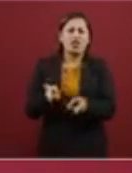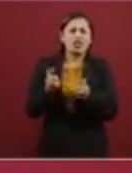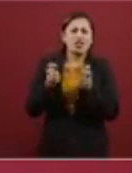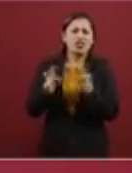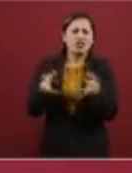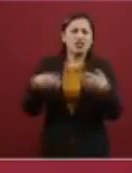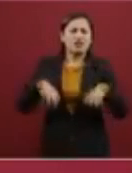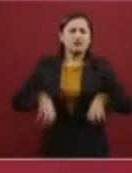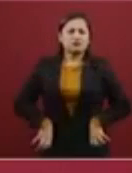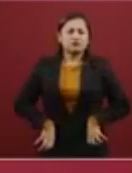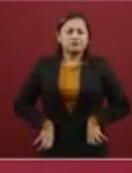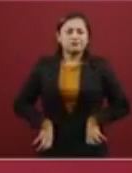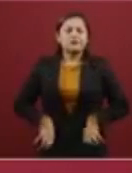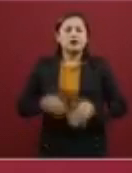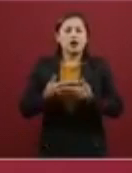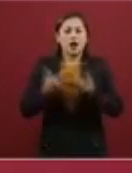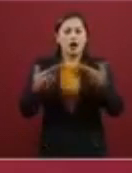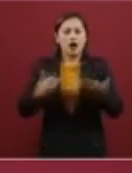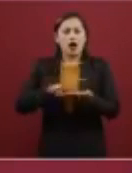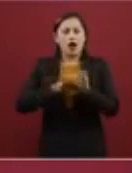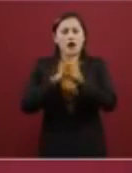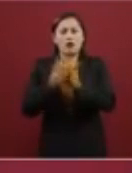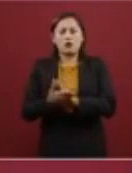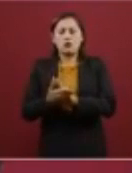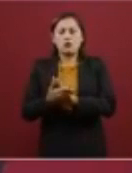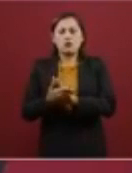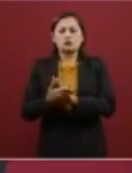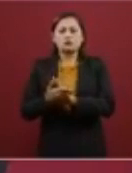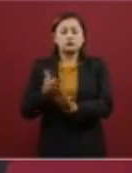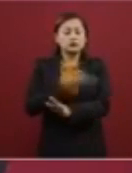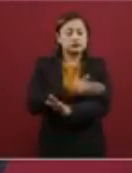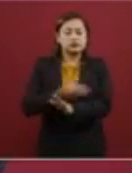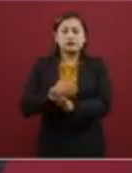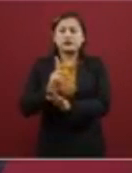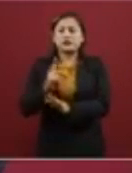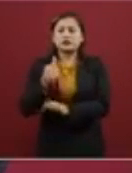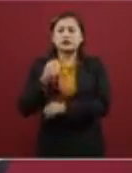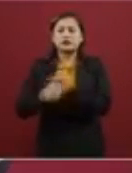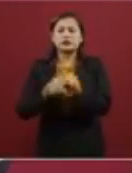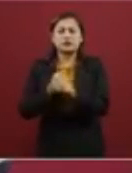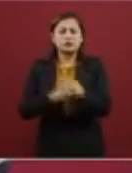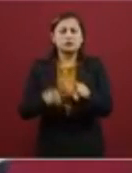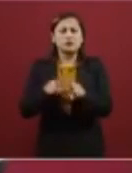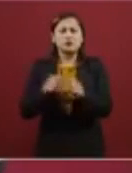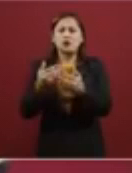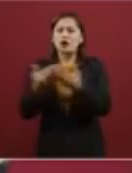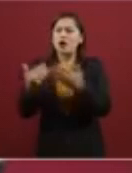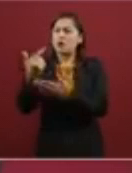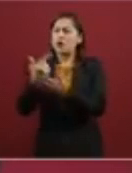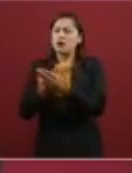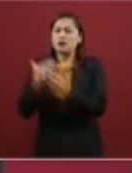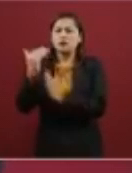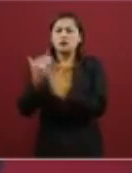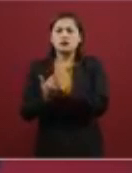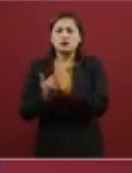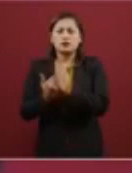apenas se creció en 36 años al 2% anual. México fue de los países con